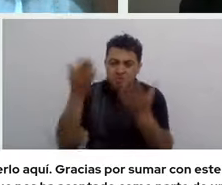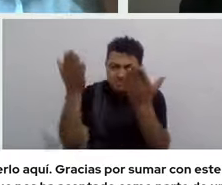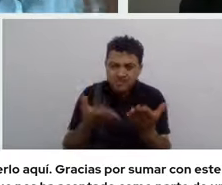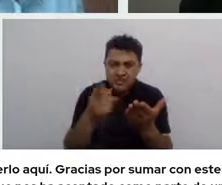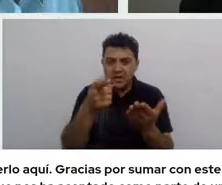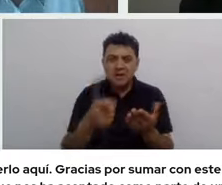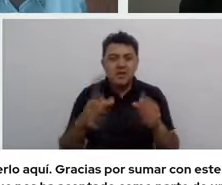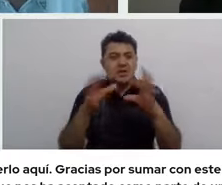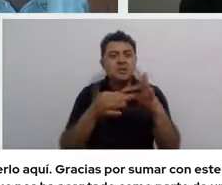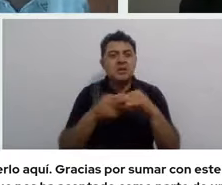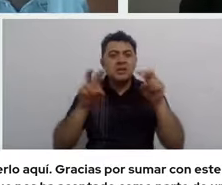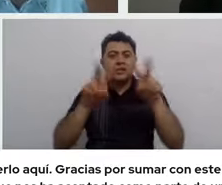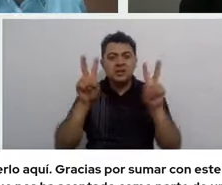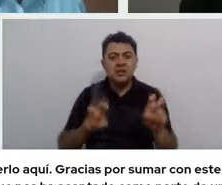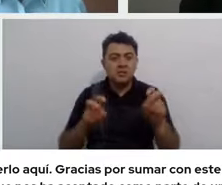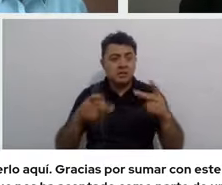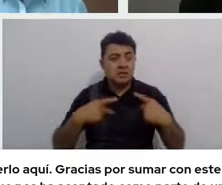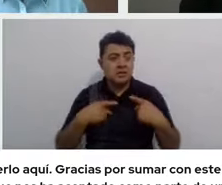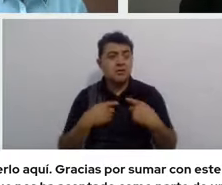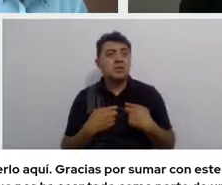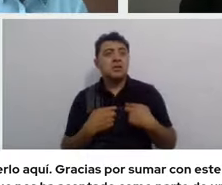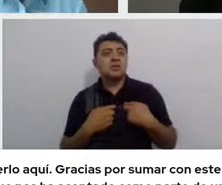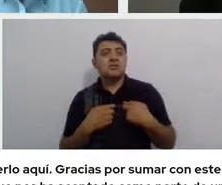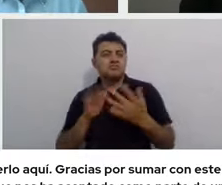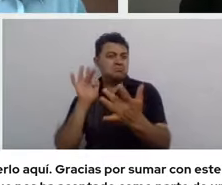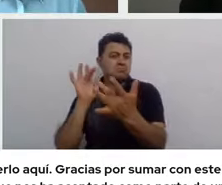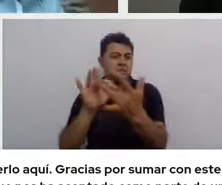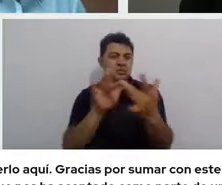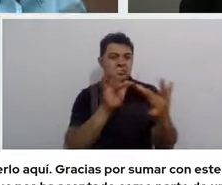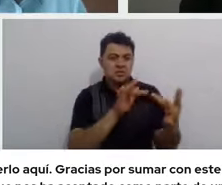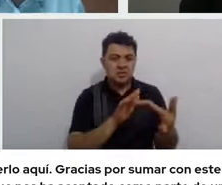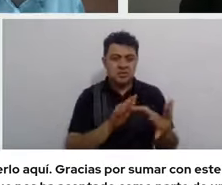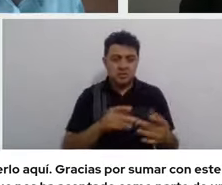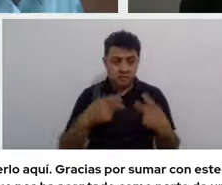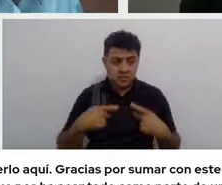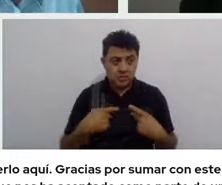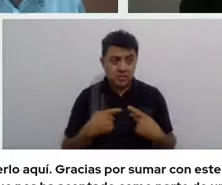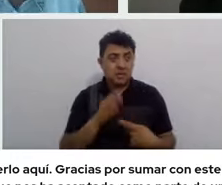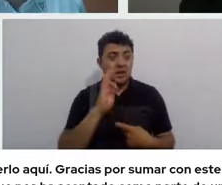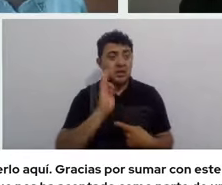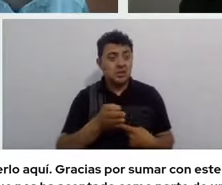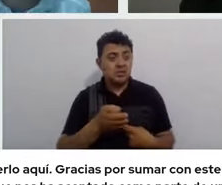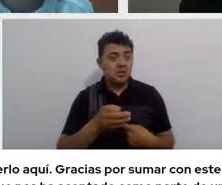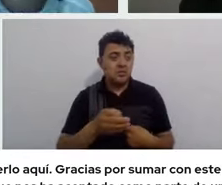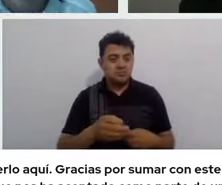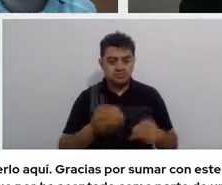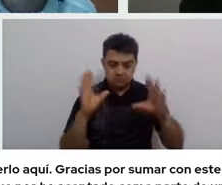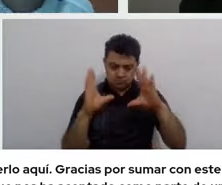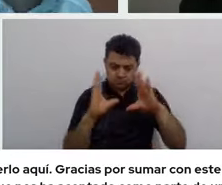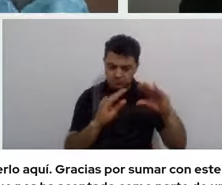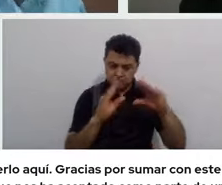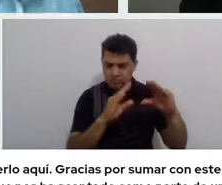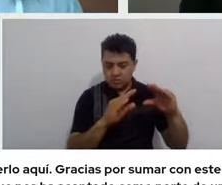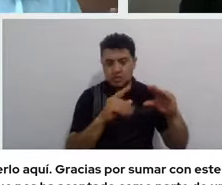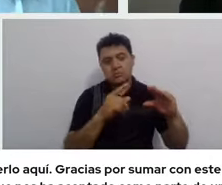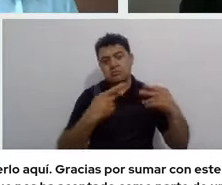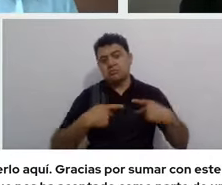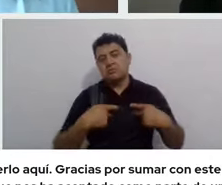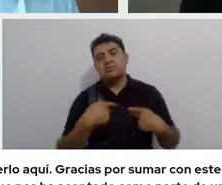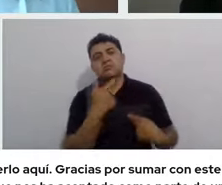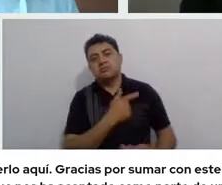nosotros para acercarnos a la gente que nos ha aceptado como parte de una constante capacitación. Reciba un fuerte abrazo,